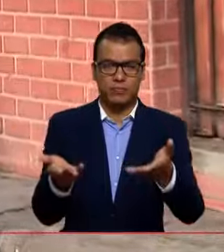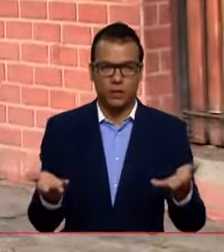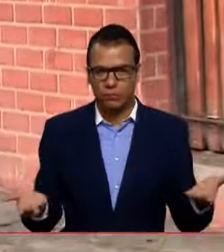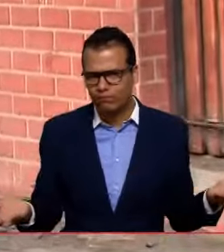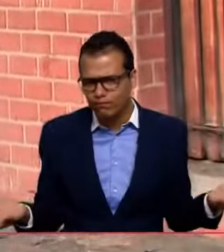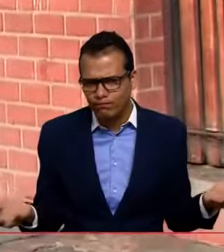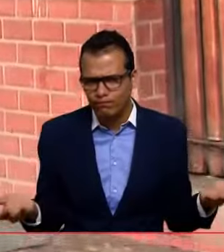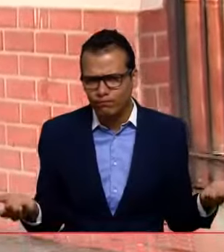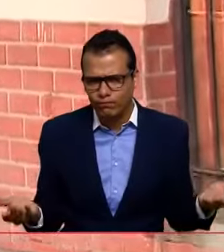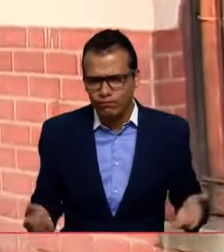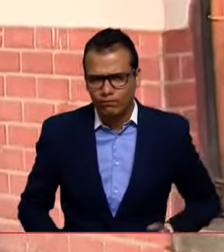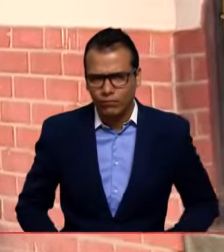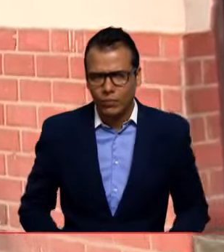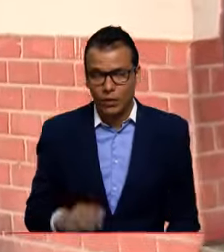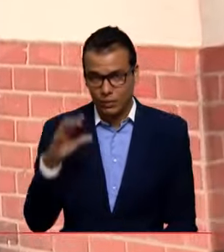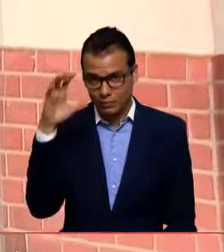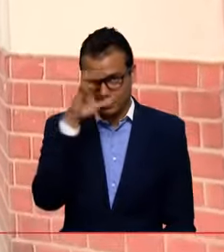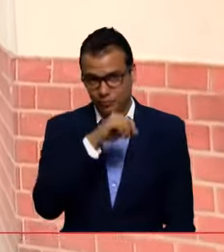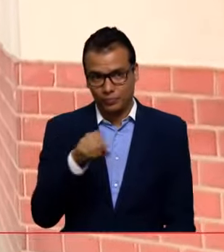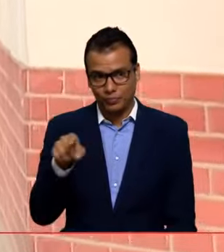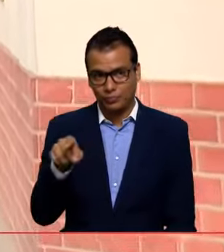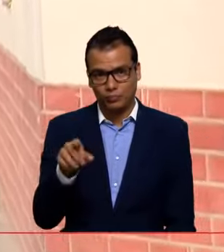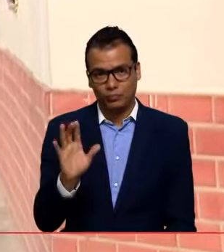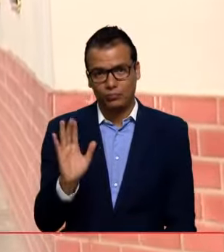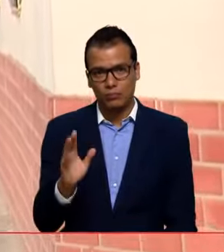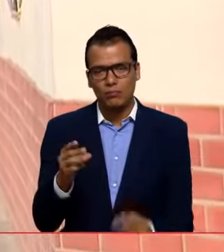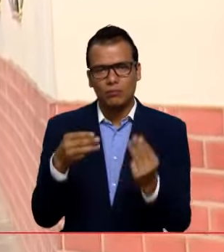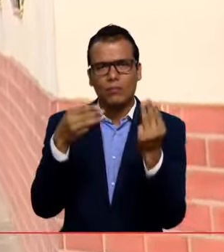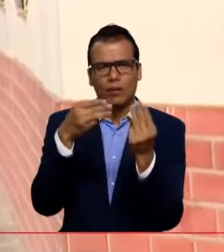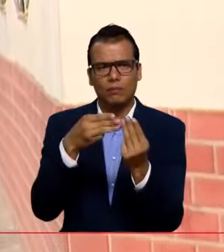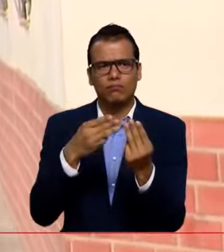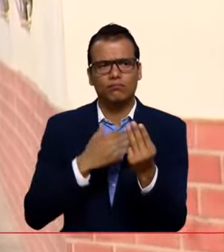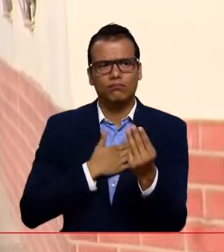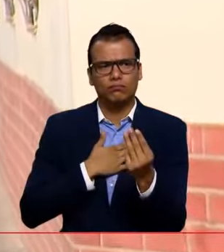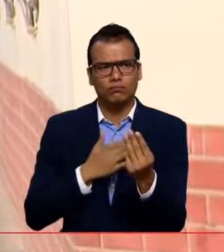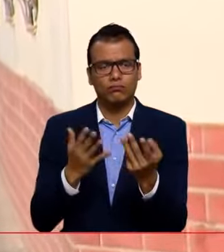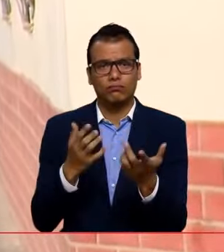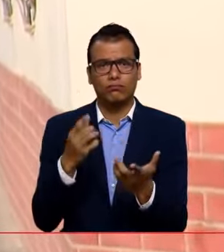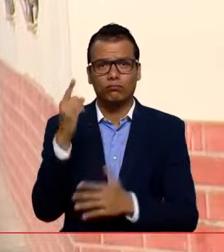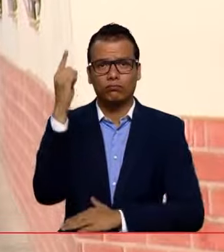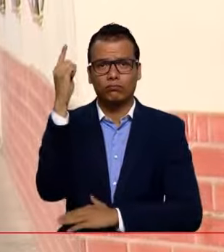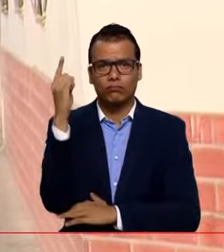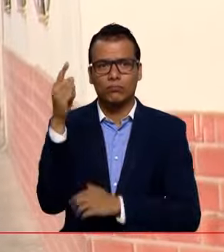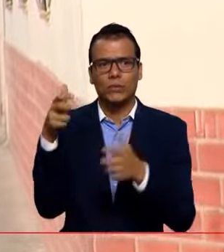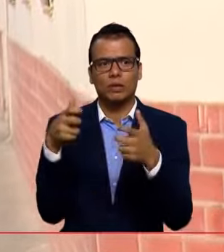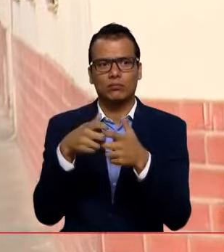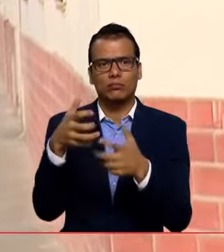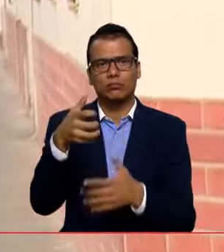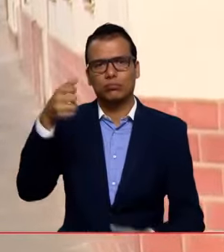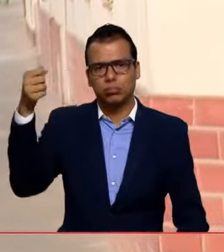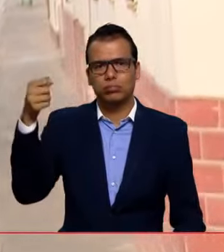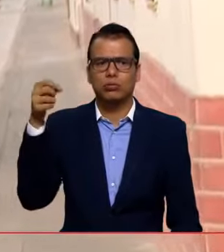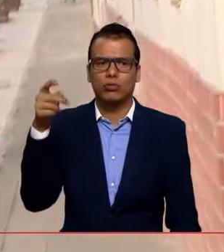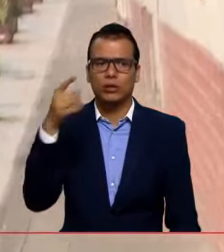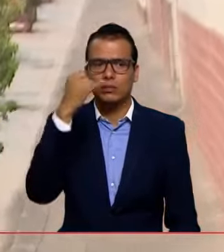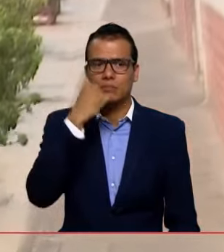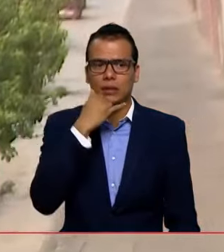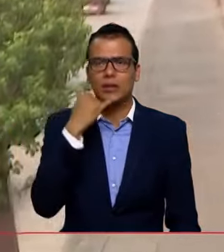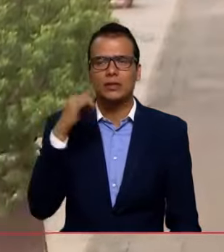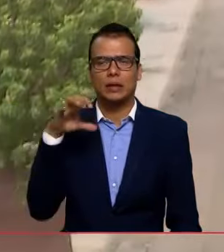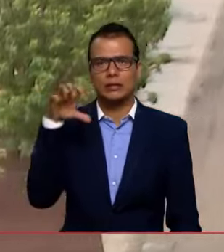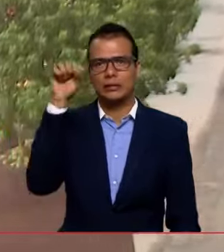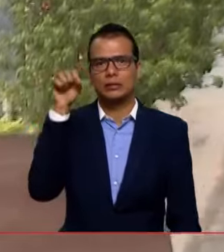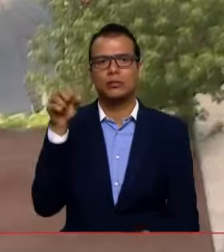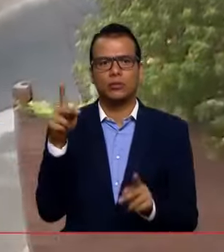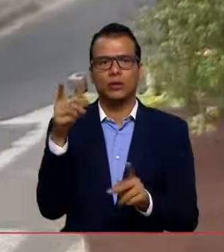pues vemos que pues existe la voluntad en Cali de retirar el poste. Hay una mala intervención y ellos creo que han caído en cuenta y